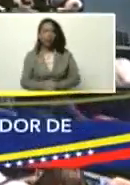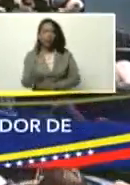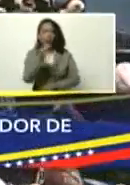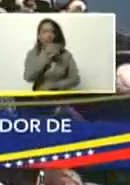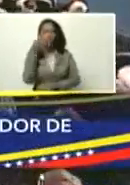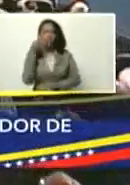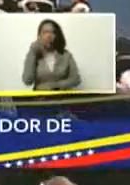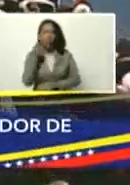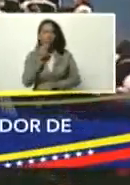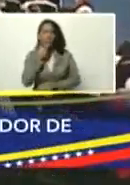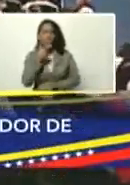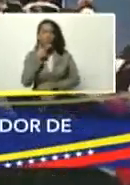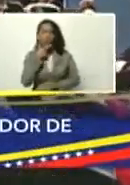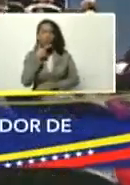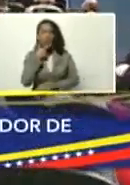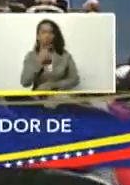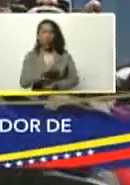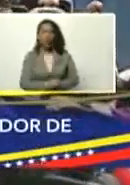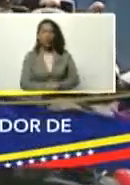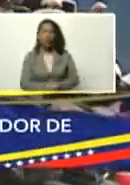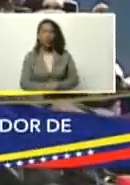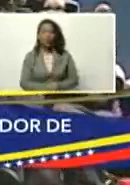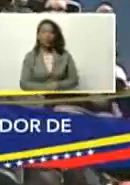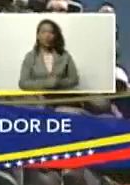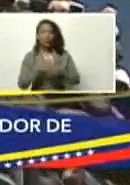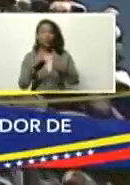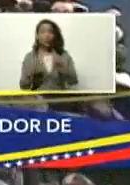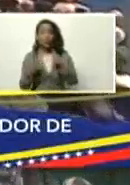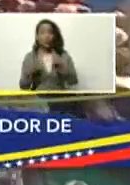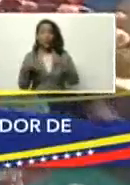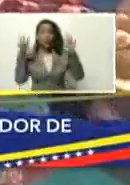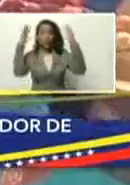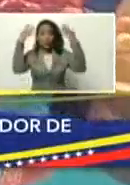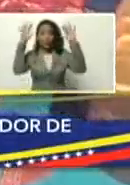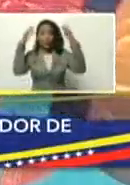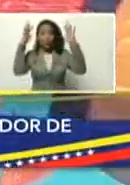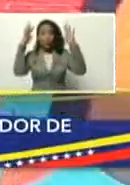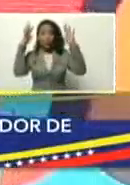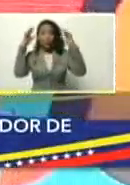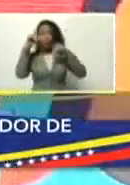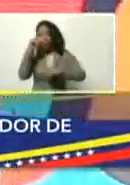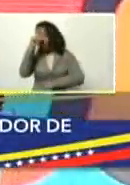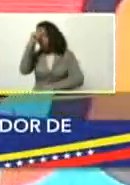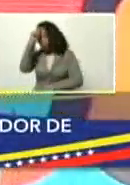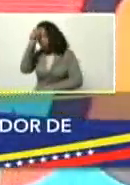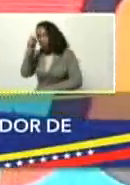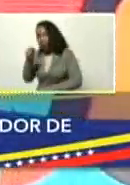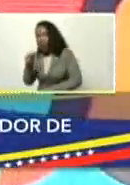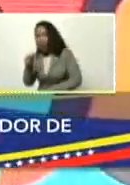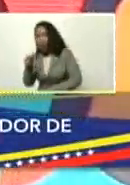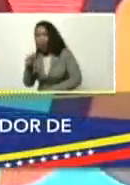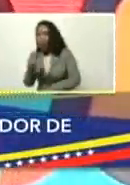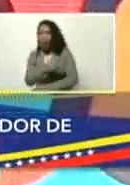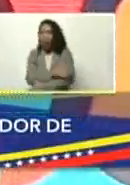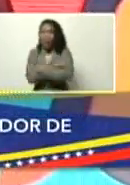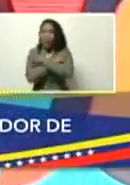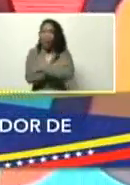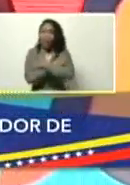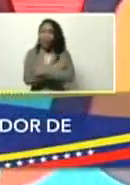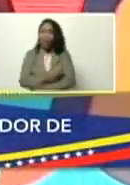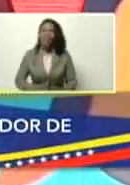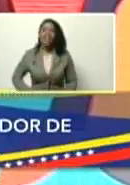maravilloso, hermoso, de conmemoración y homenaje al abrazo